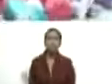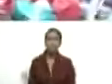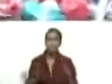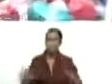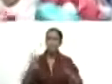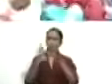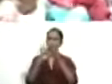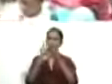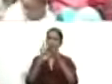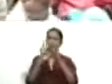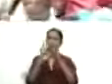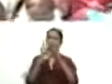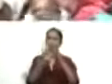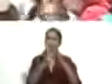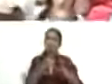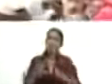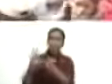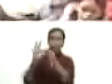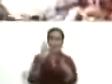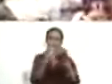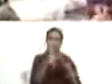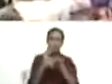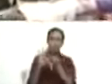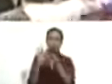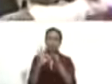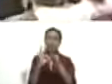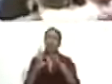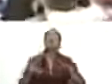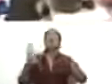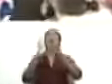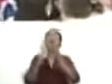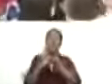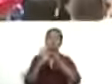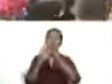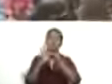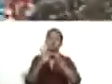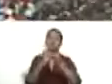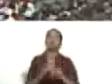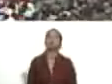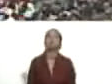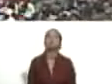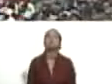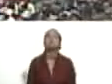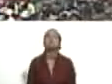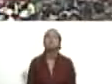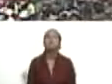¡Unión! ¡Unión! ¡Unión!